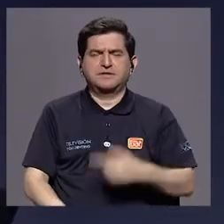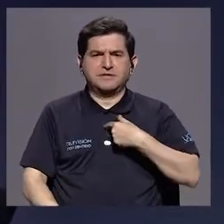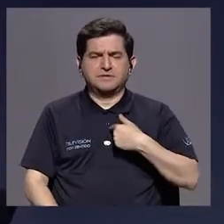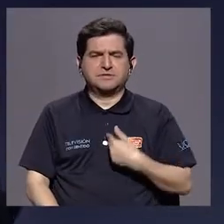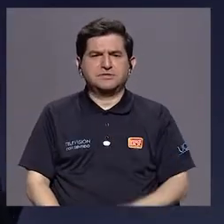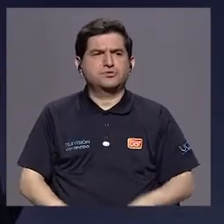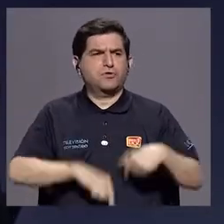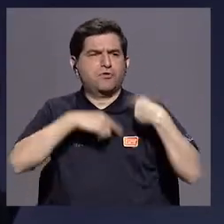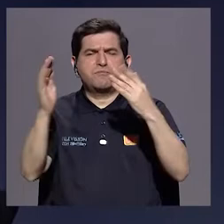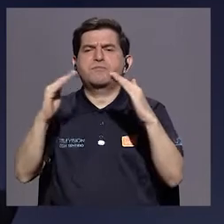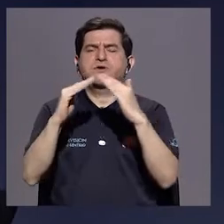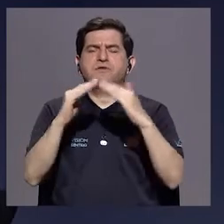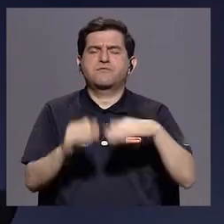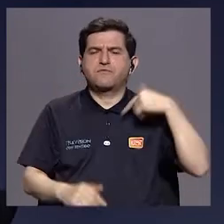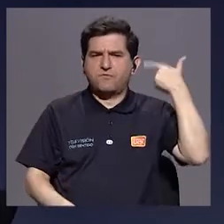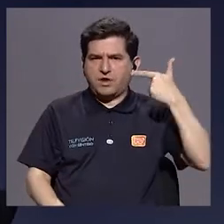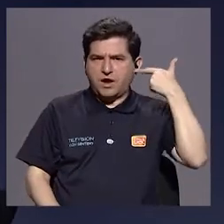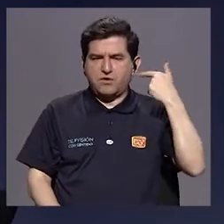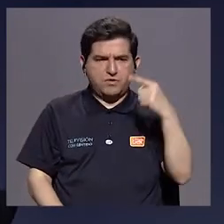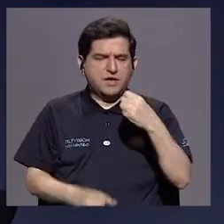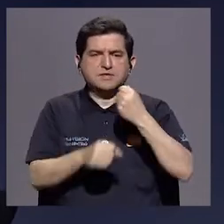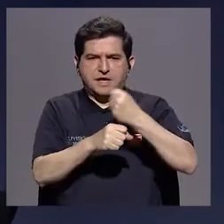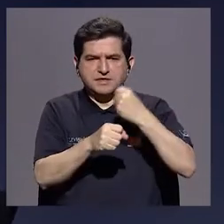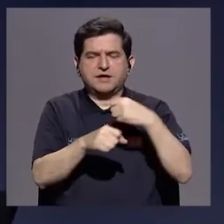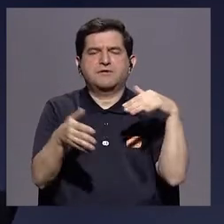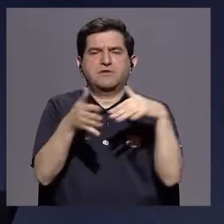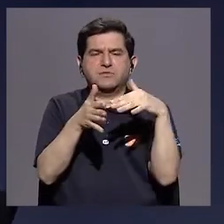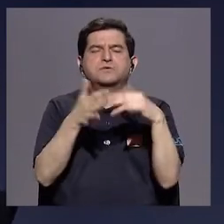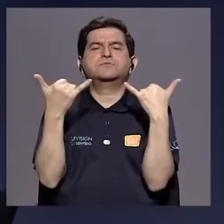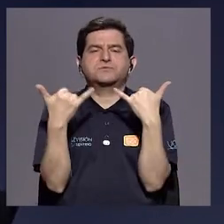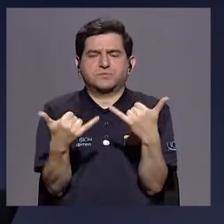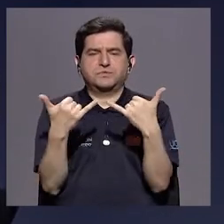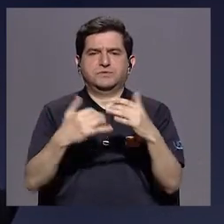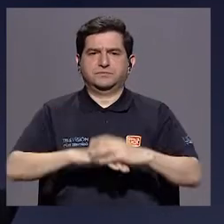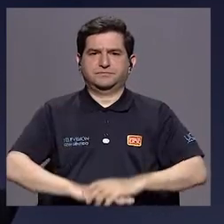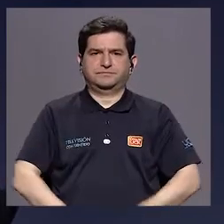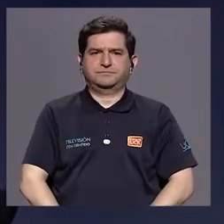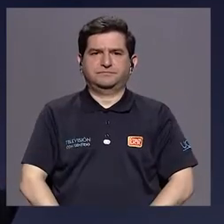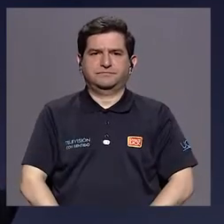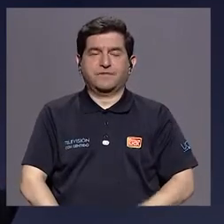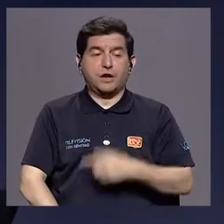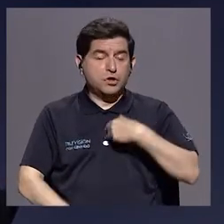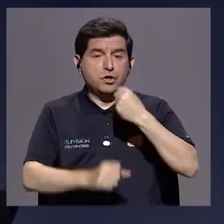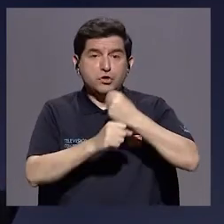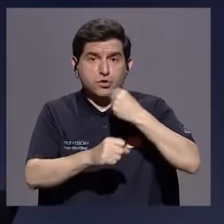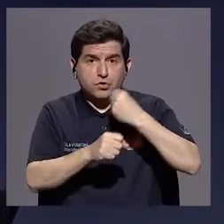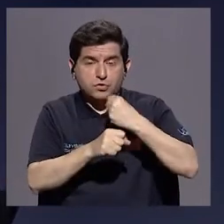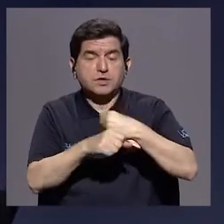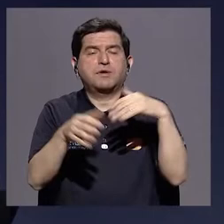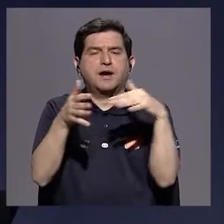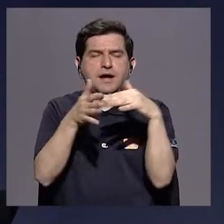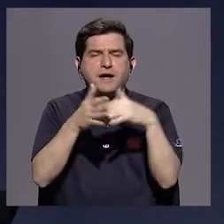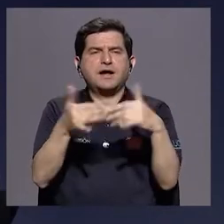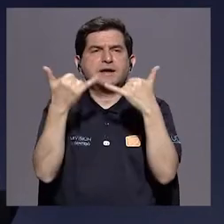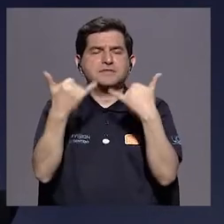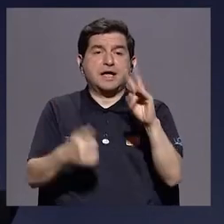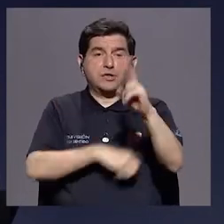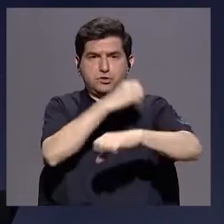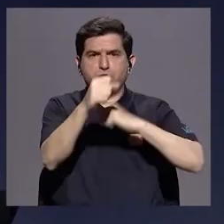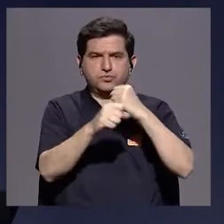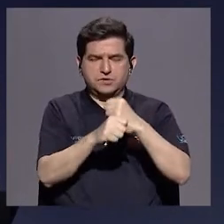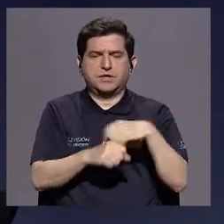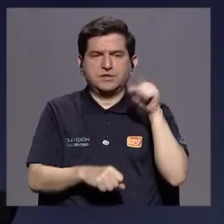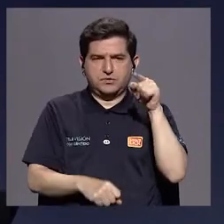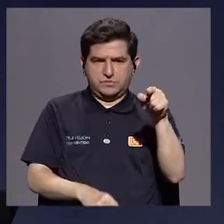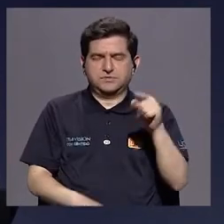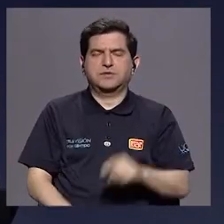mudando a londres que es donde vivo y trabajo y estudio en este momento y he estado trabajando y estudiando desde hace dos años